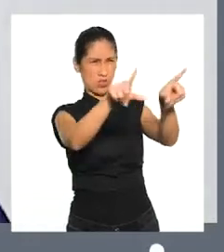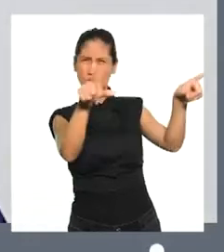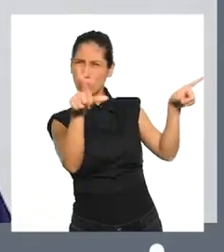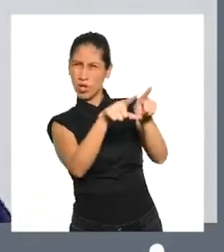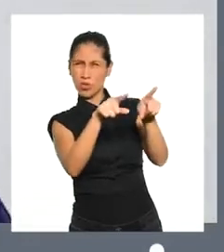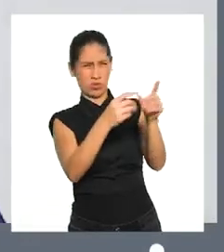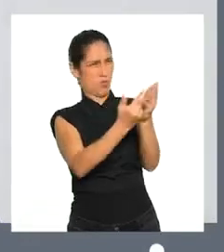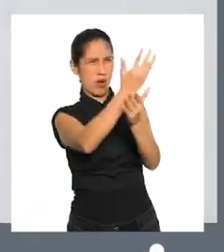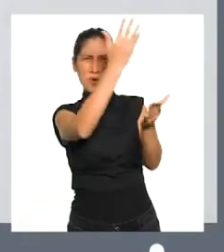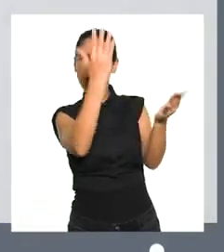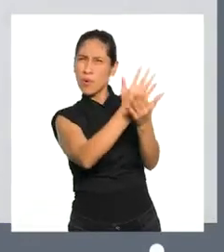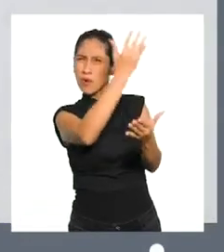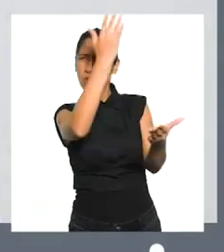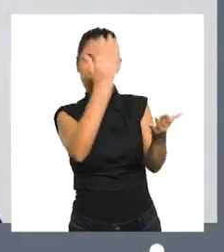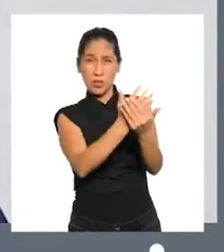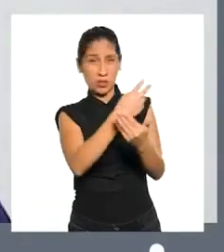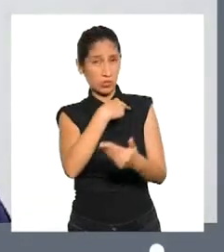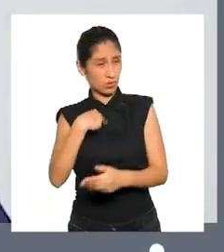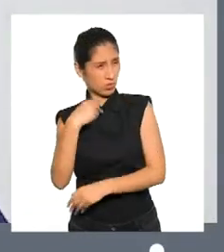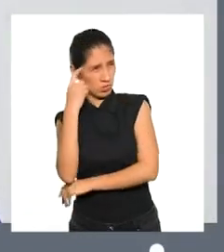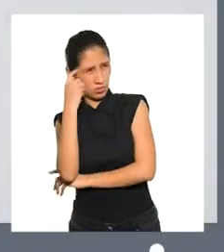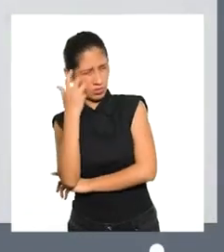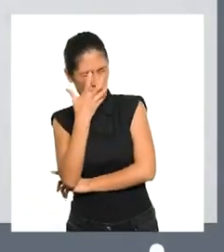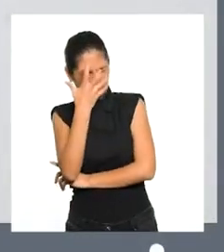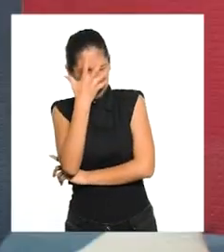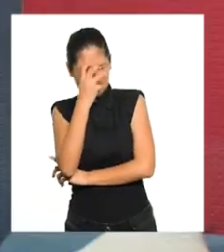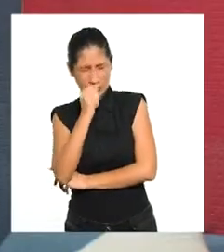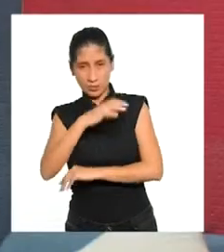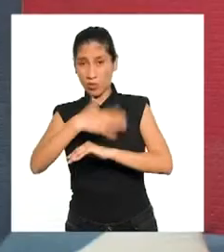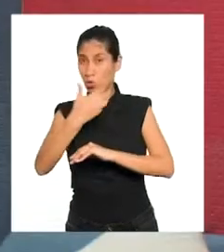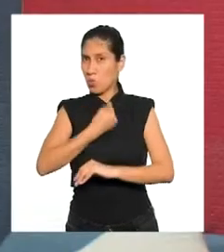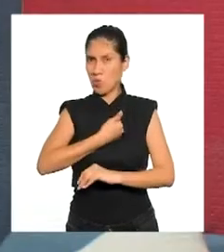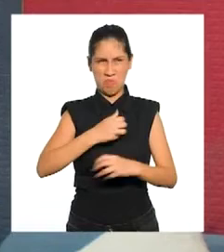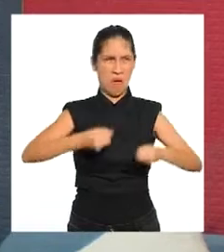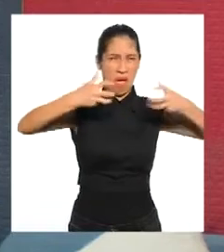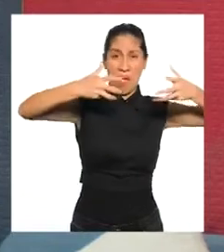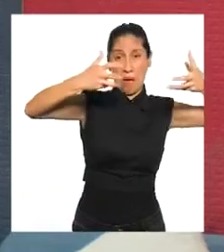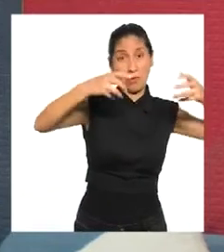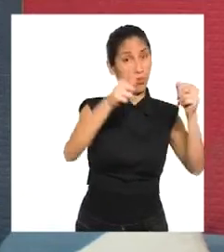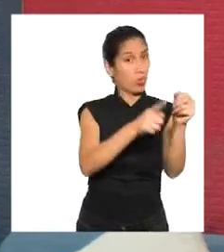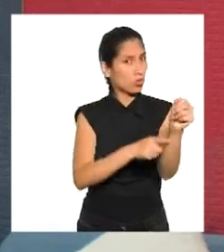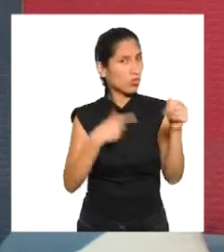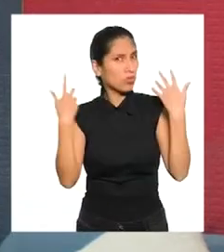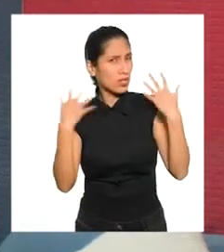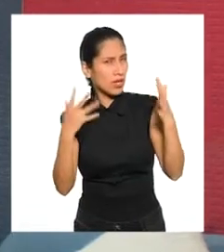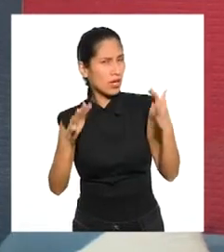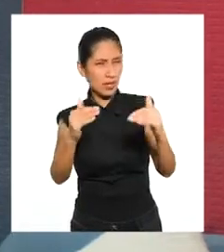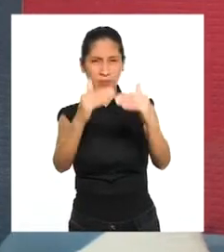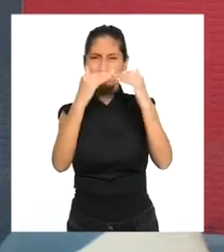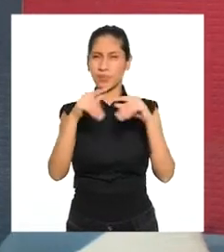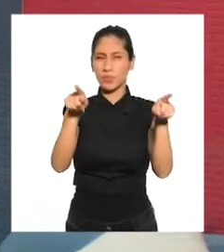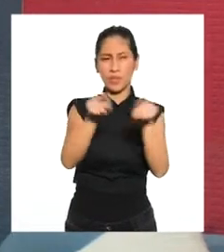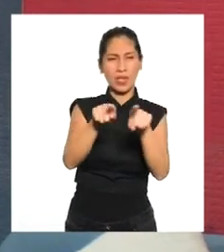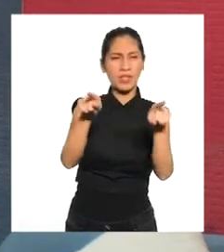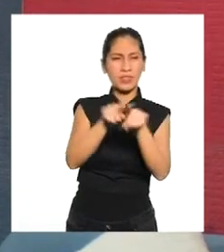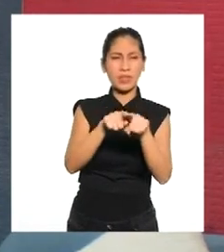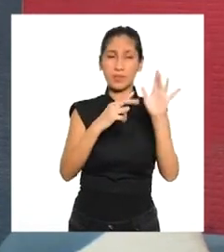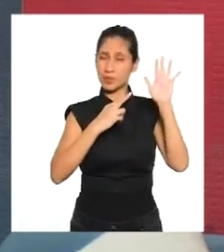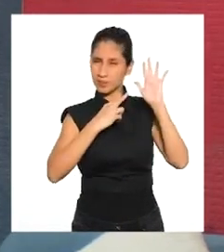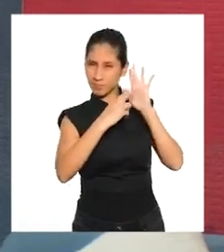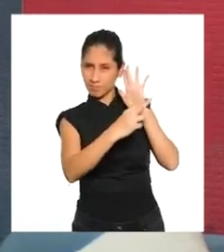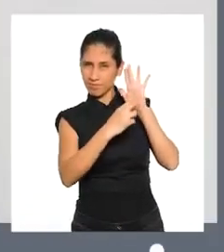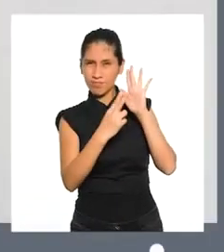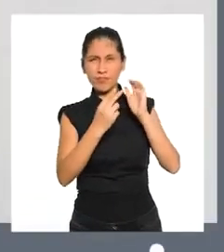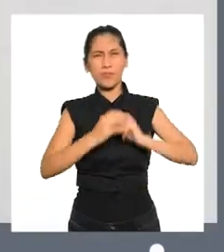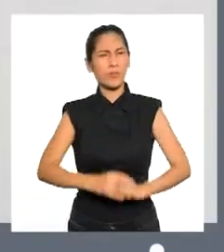así, esto puede haber sido visto como normal. ¿Cómo puede afectarnos los determinantes de salud en la expresión de nuestros